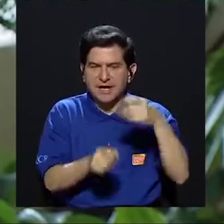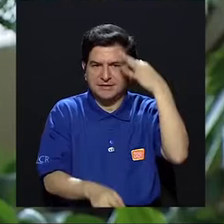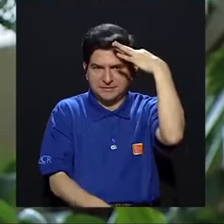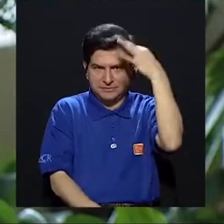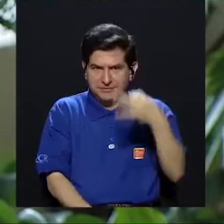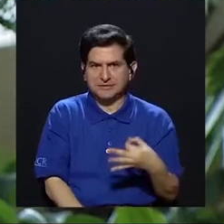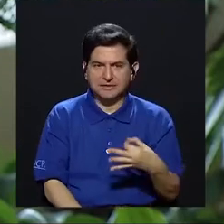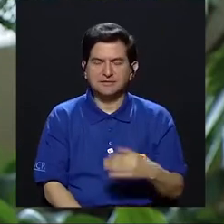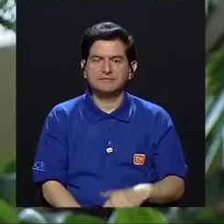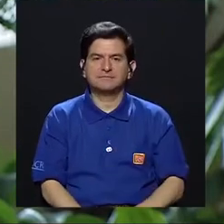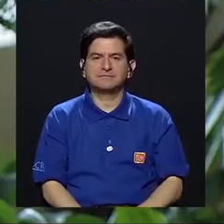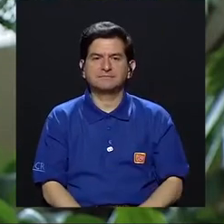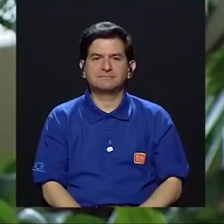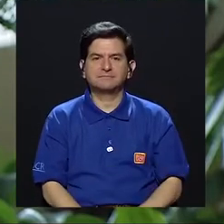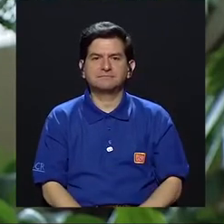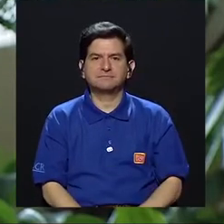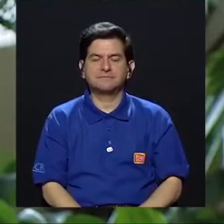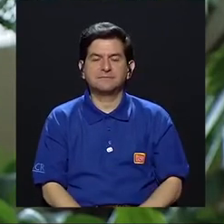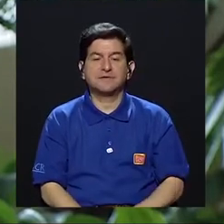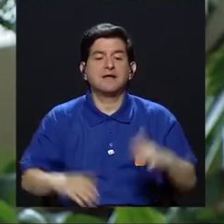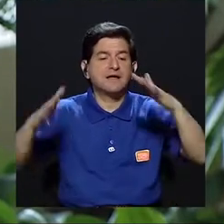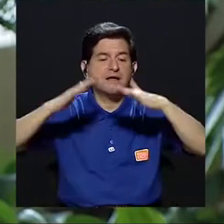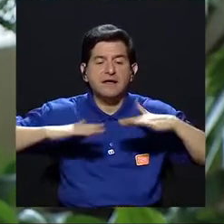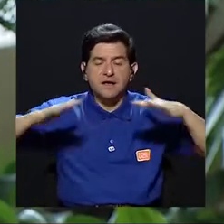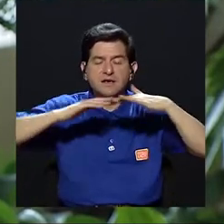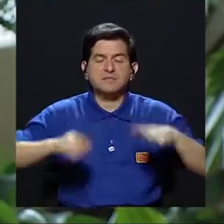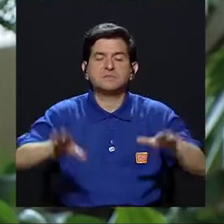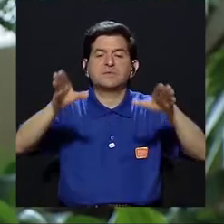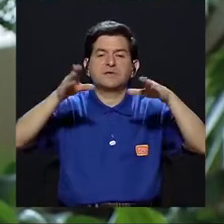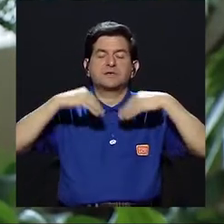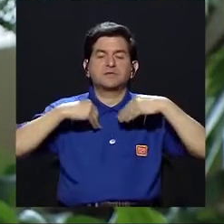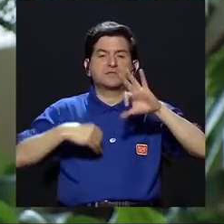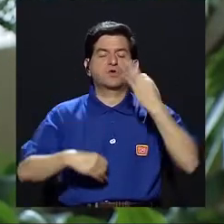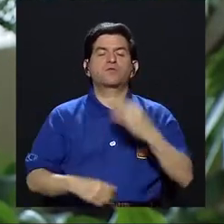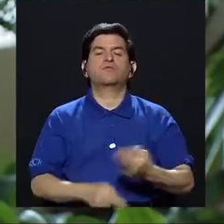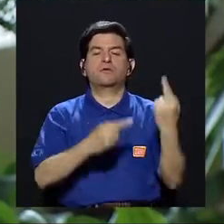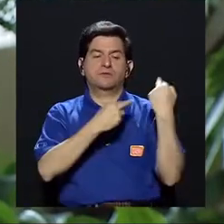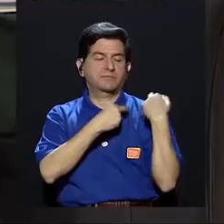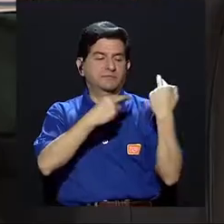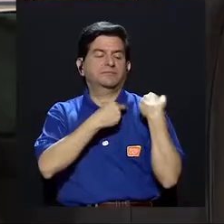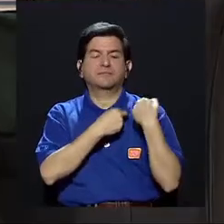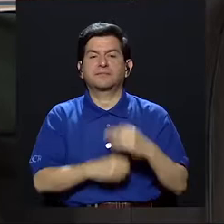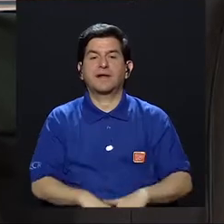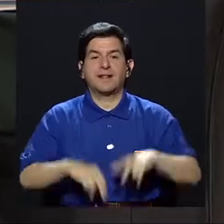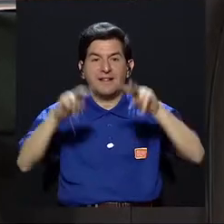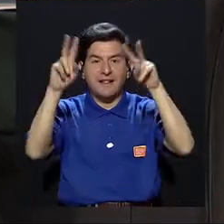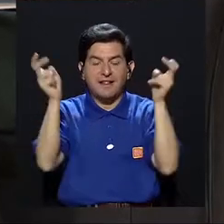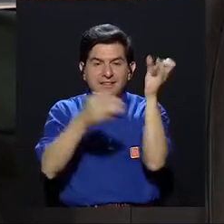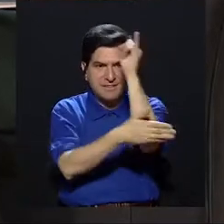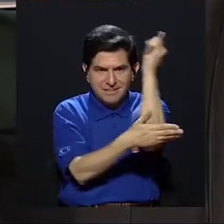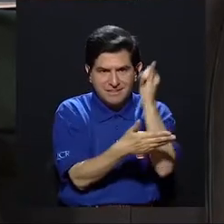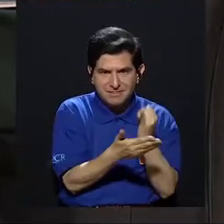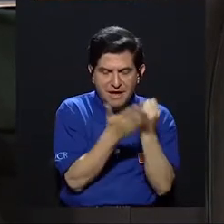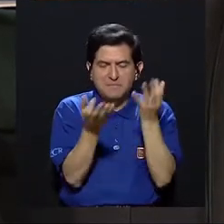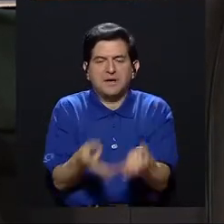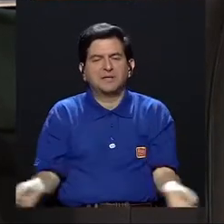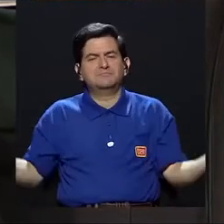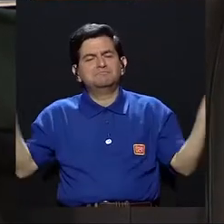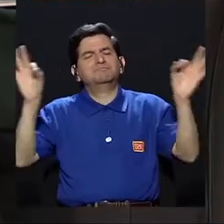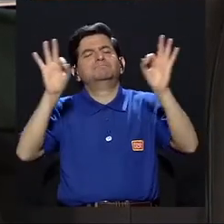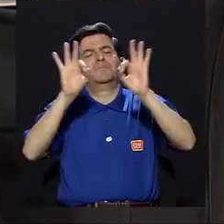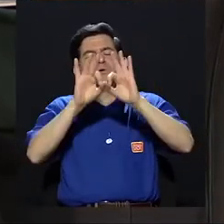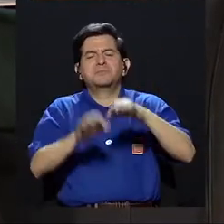porque creemos que el hábitat debe asumirse de forma responsable. Y en el tema del diseño siempre es